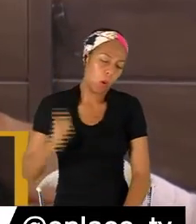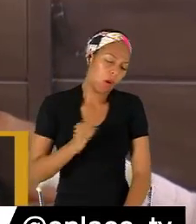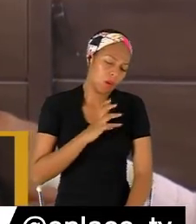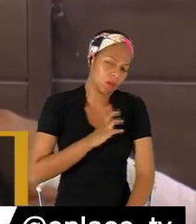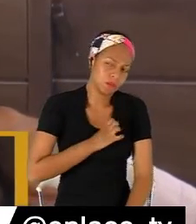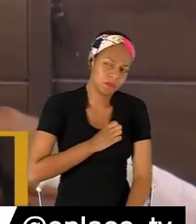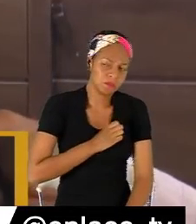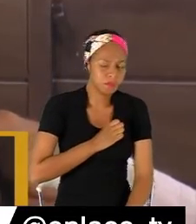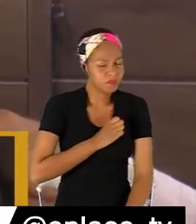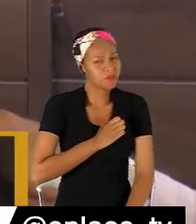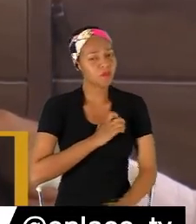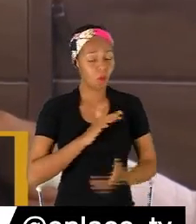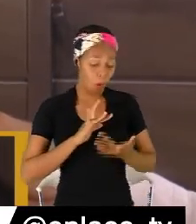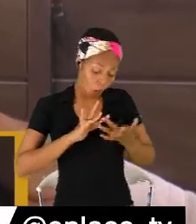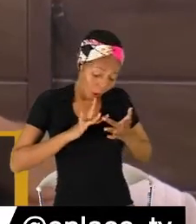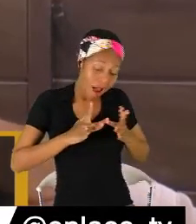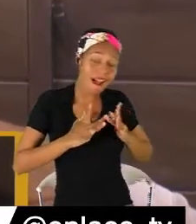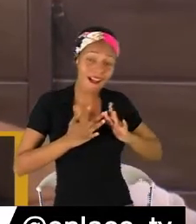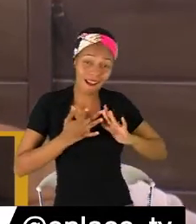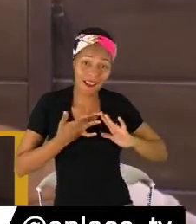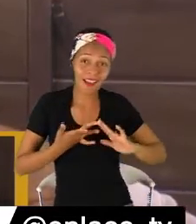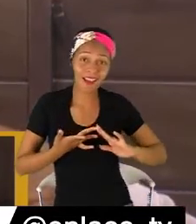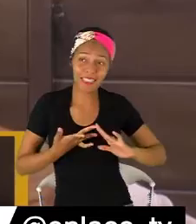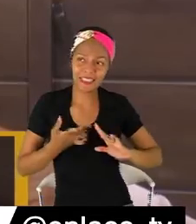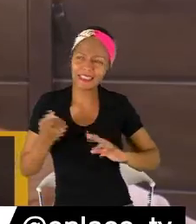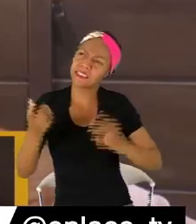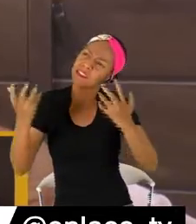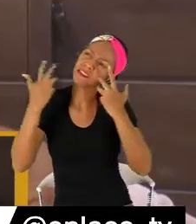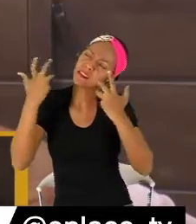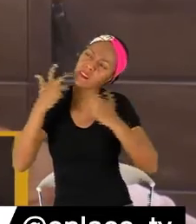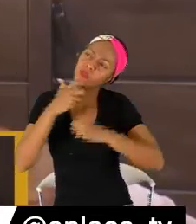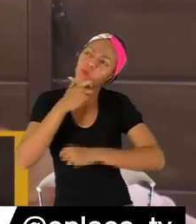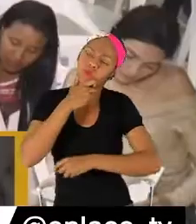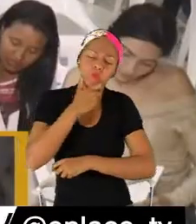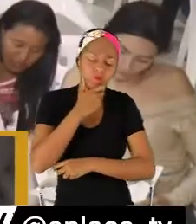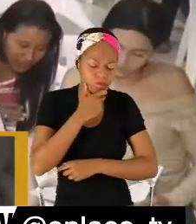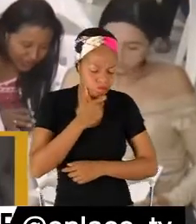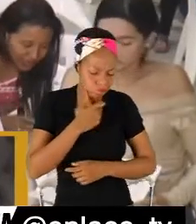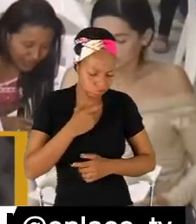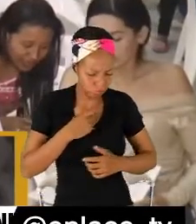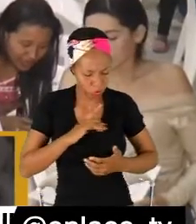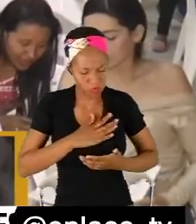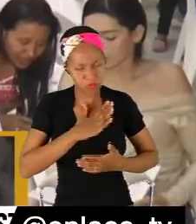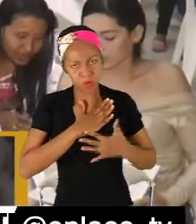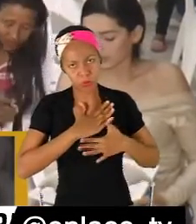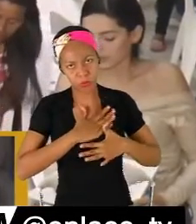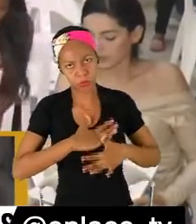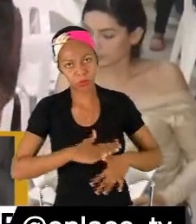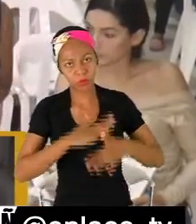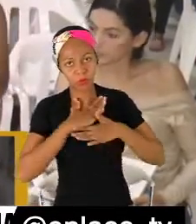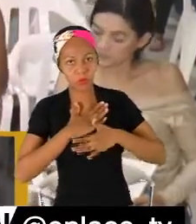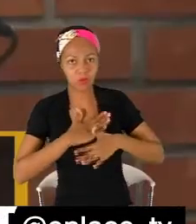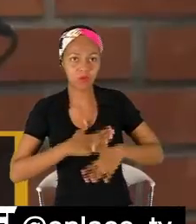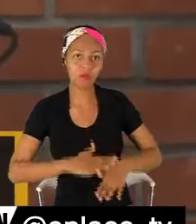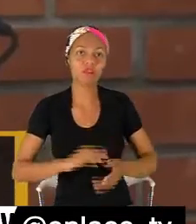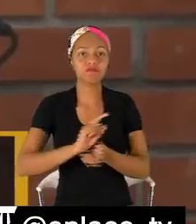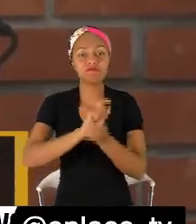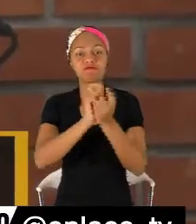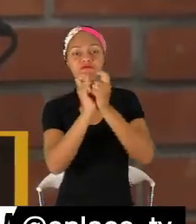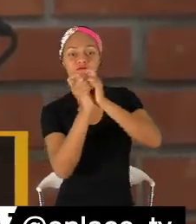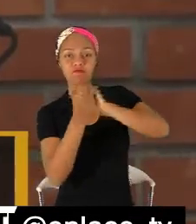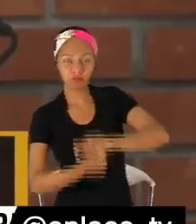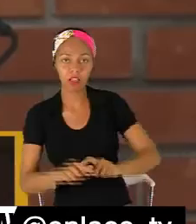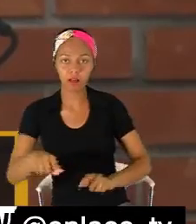eso nos tiene que llevar a sanarnos interiormente para poder sanar y transformar toda la región. Con un auditorio completamente lleno, los asistentes han escuchado